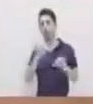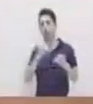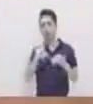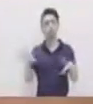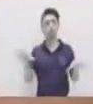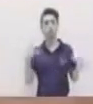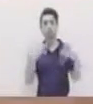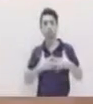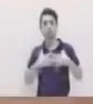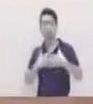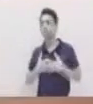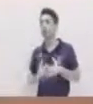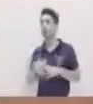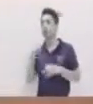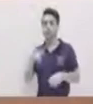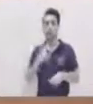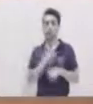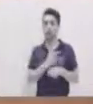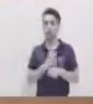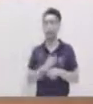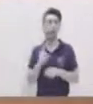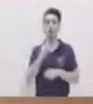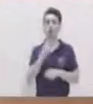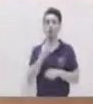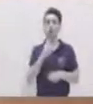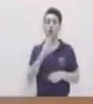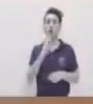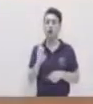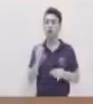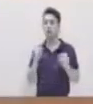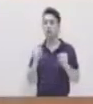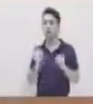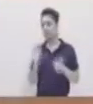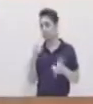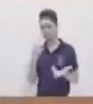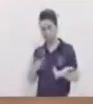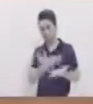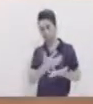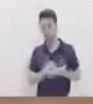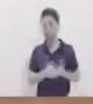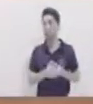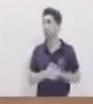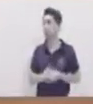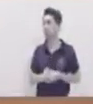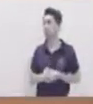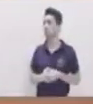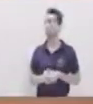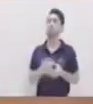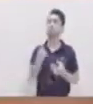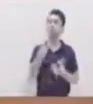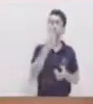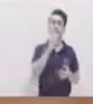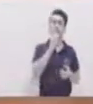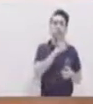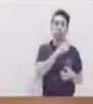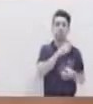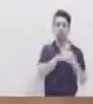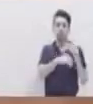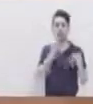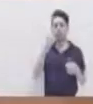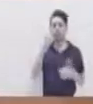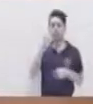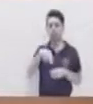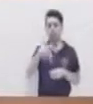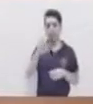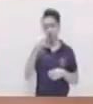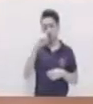de la industria, de tal manera que aquí en Guatemala no es nada difícil conseguir estos materiales. Las casas farmacéuticas que venden